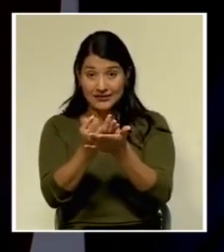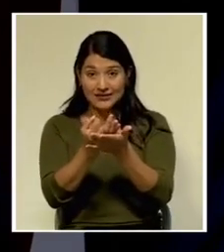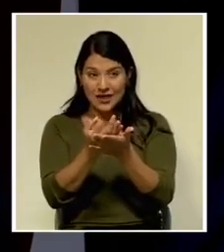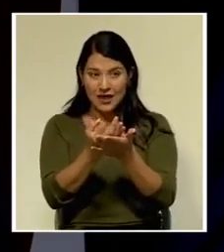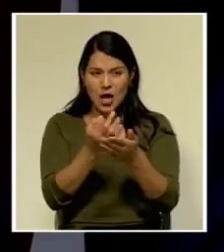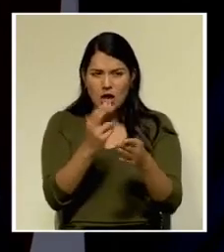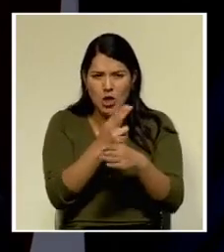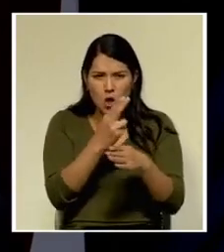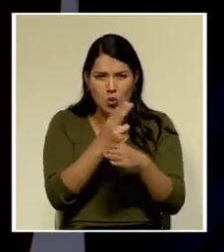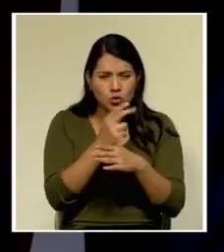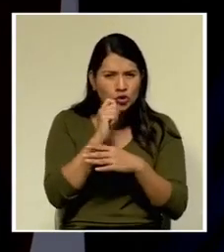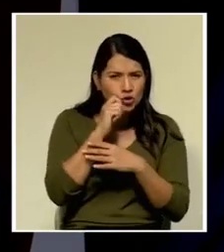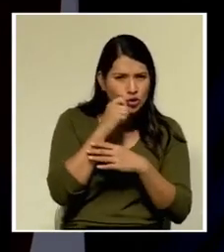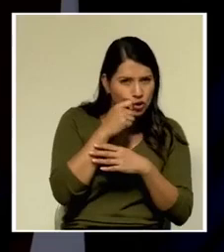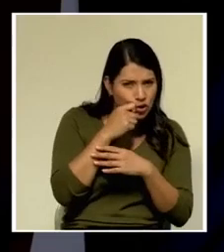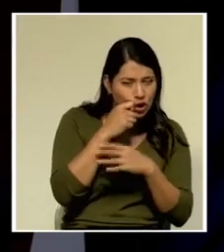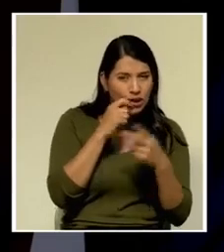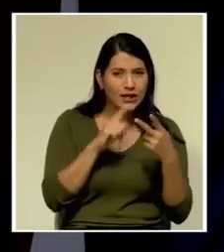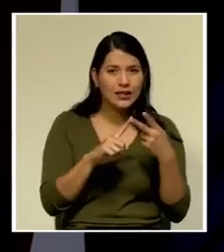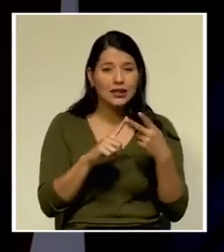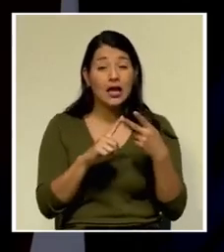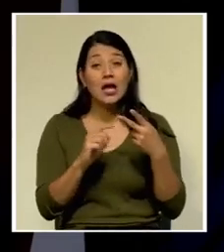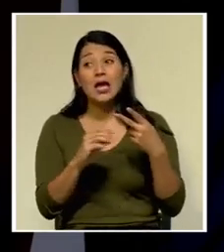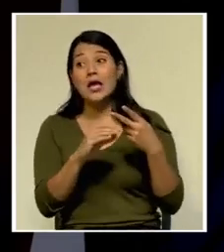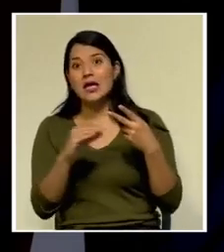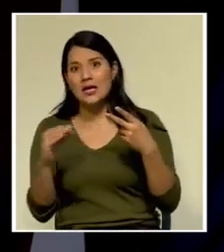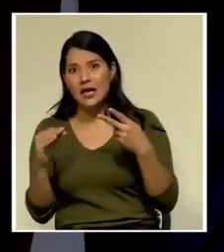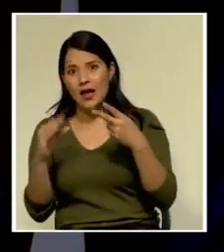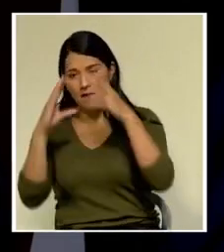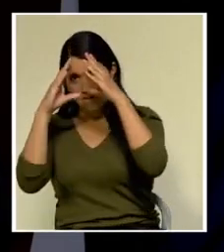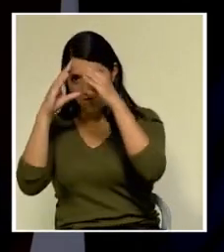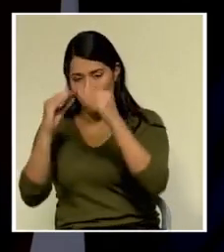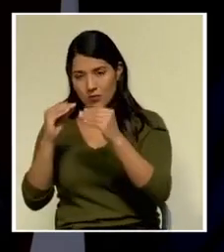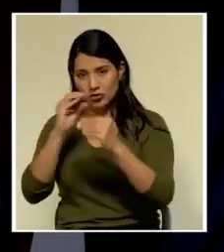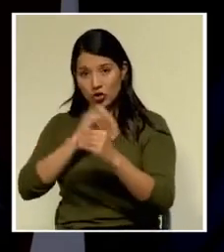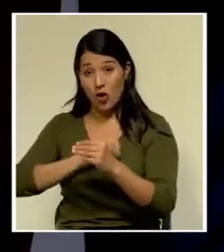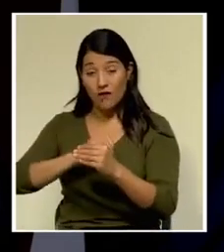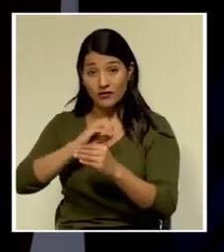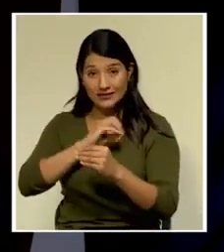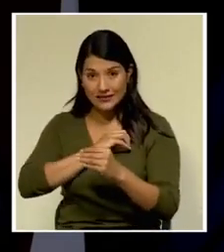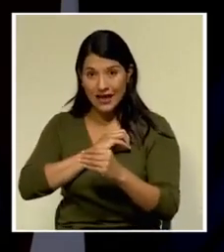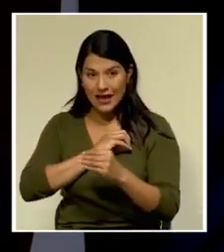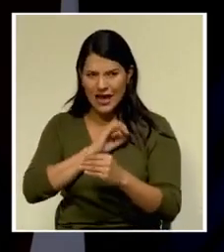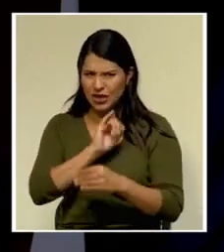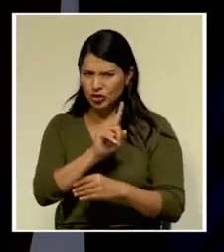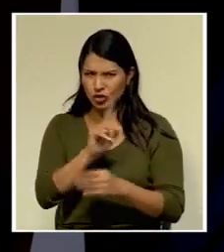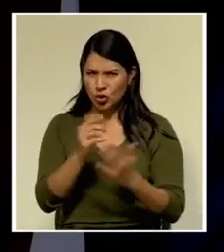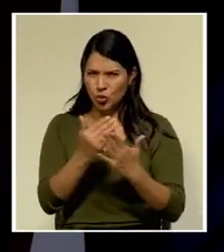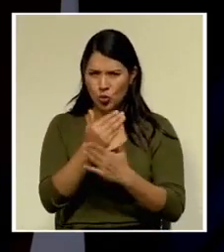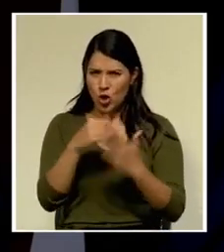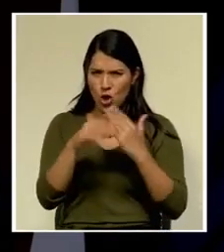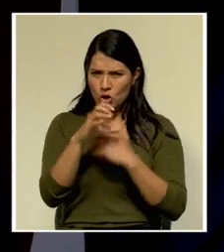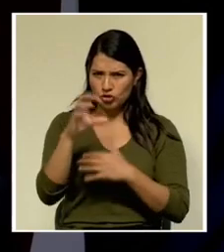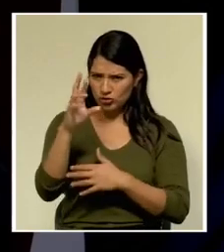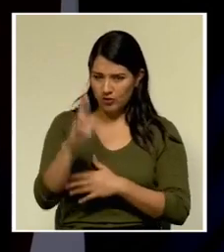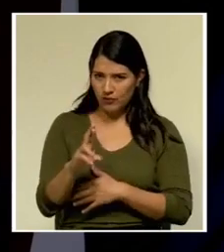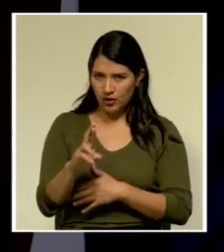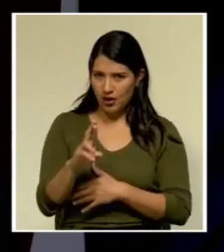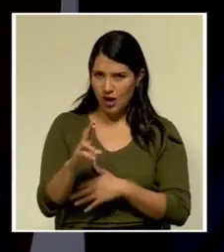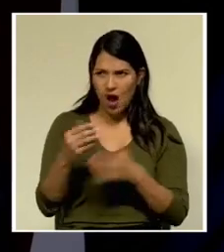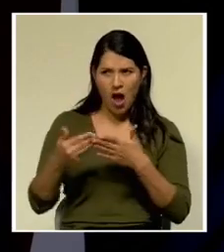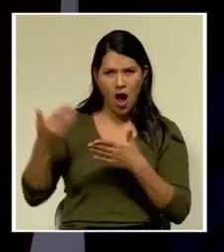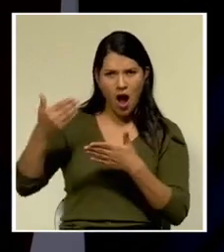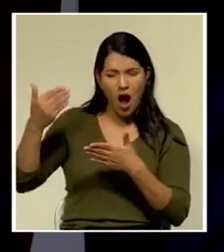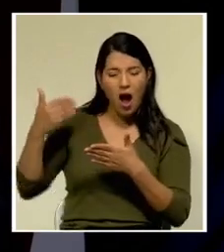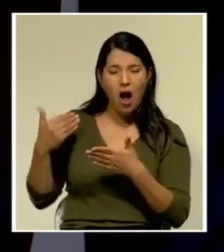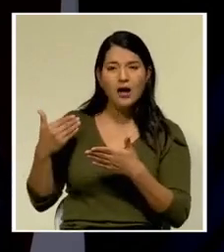secreto y en paralelo a la tesorería oficial de los partidos políticos, que no es nuevo en Costa Rica. En el pasado se